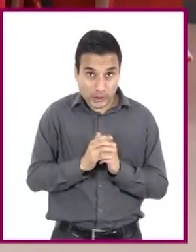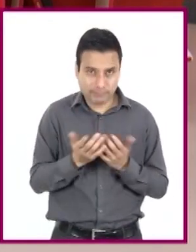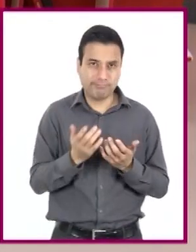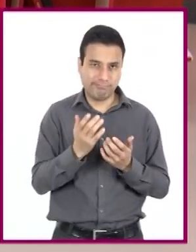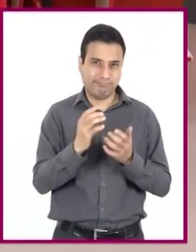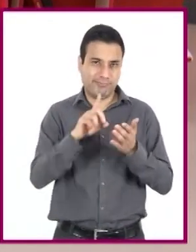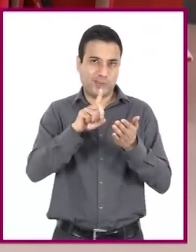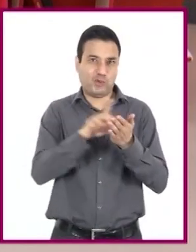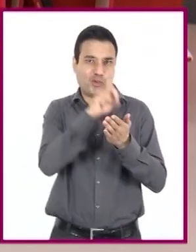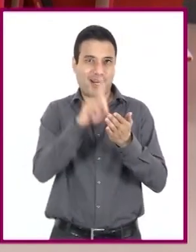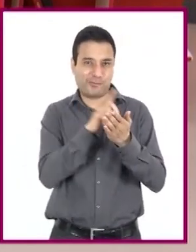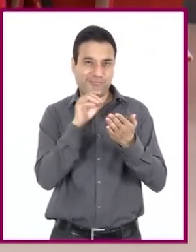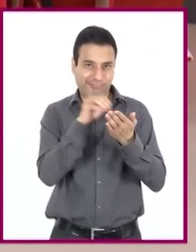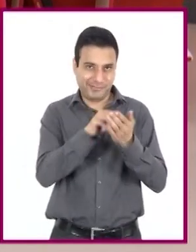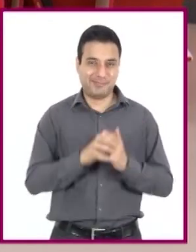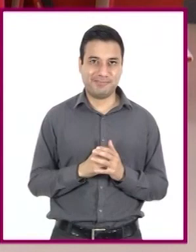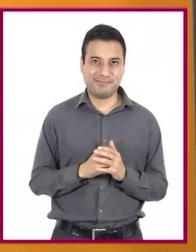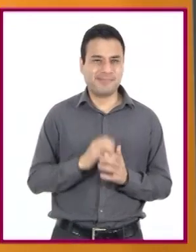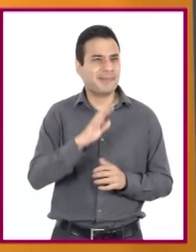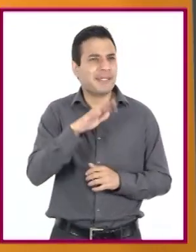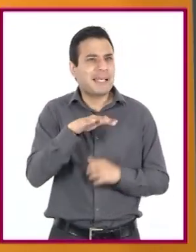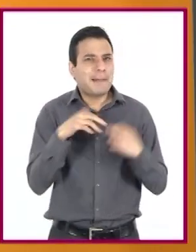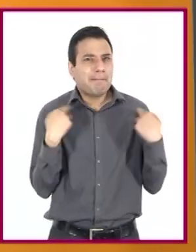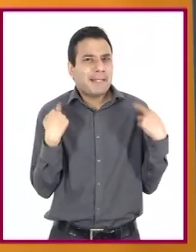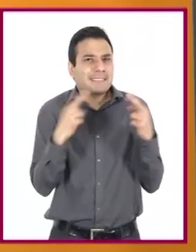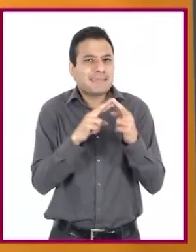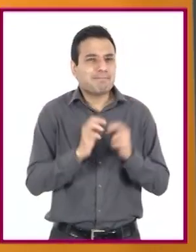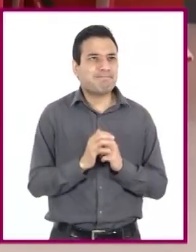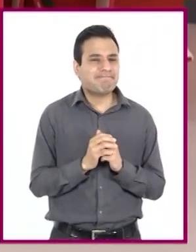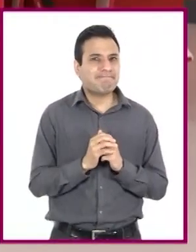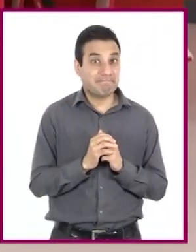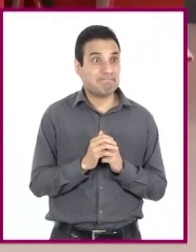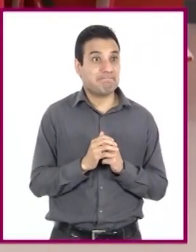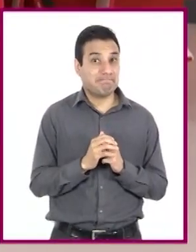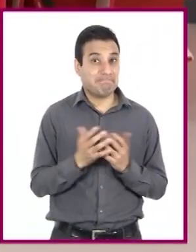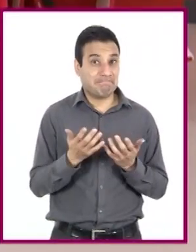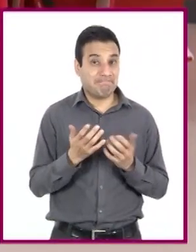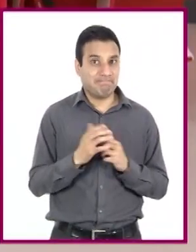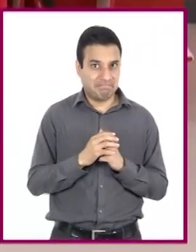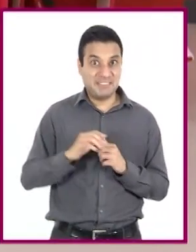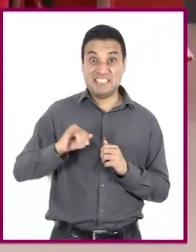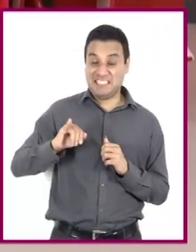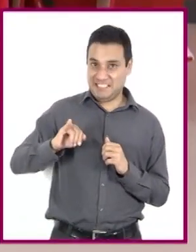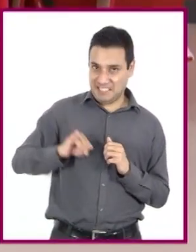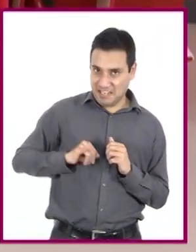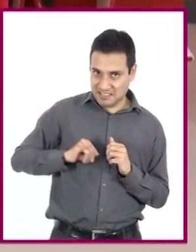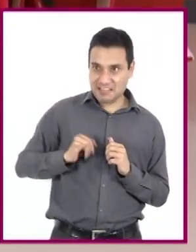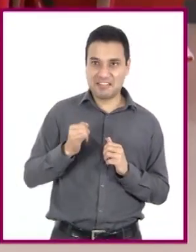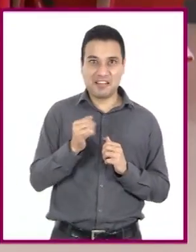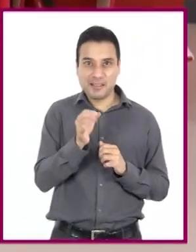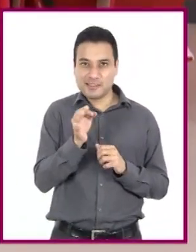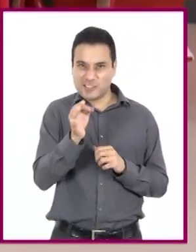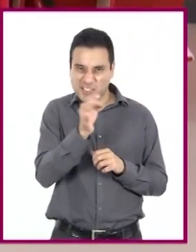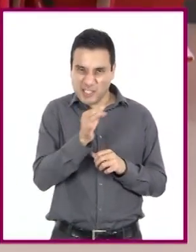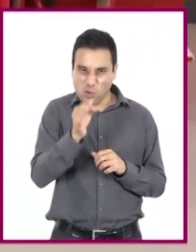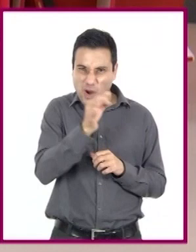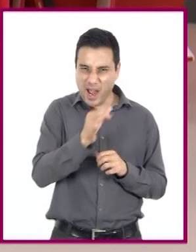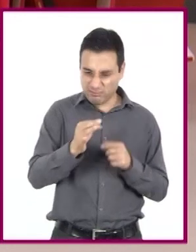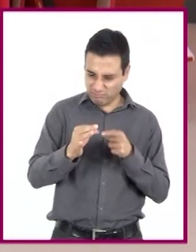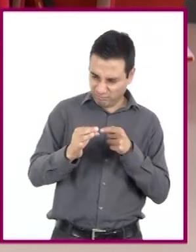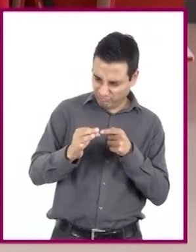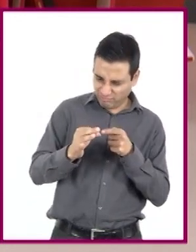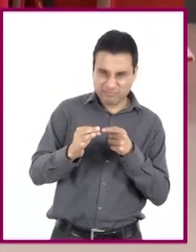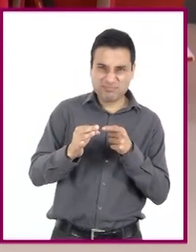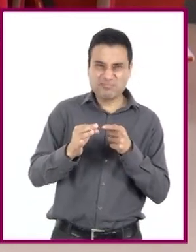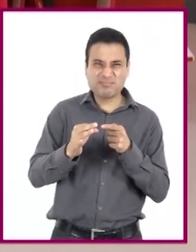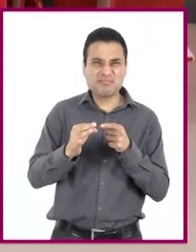biológico. Profesora Ana Gabriela, es muy interesante conocer por qué la célula es considerada la